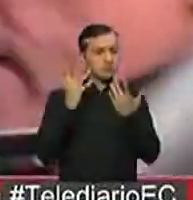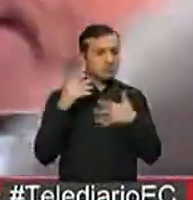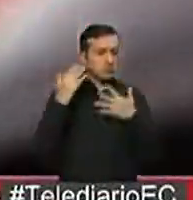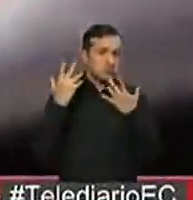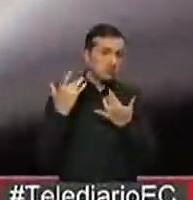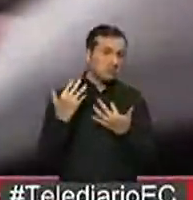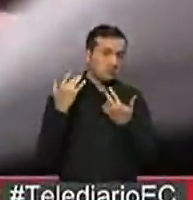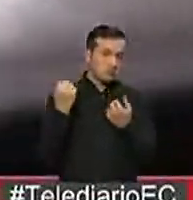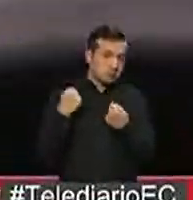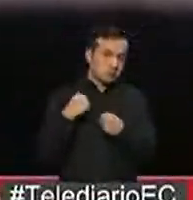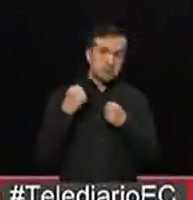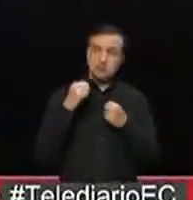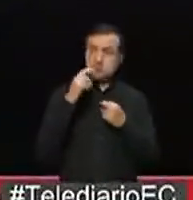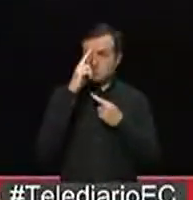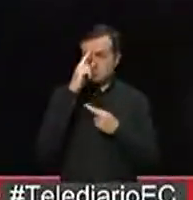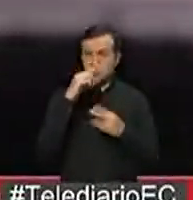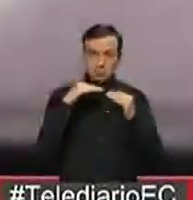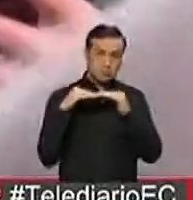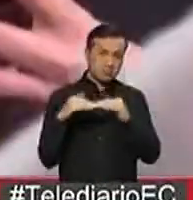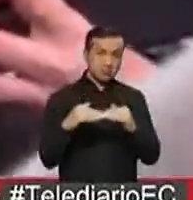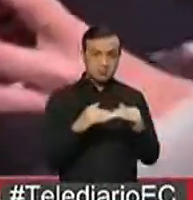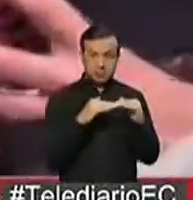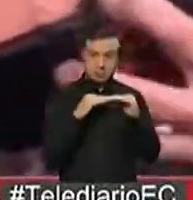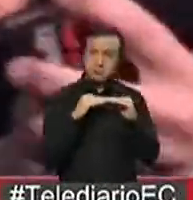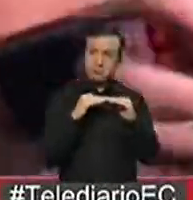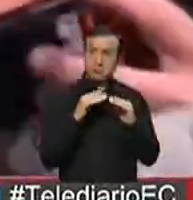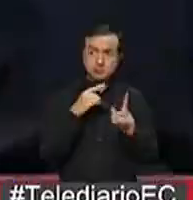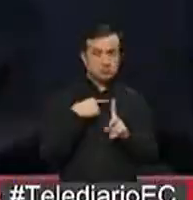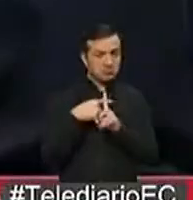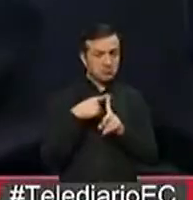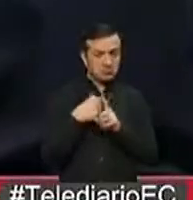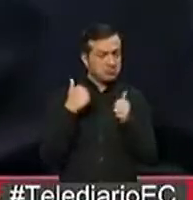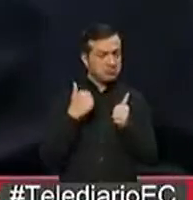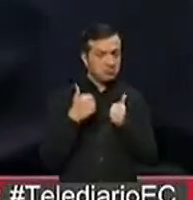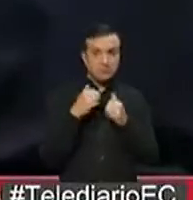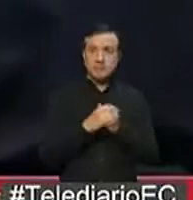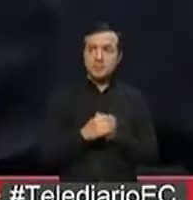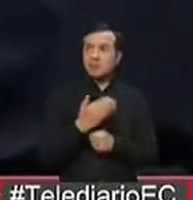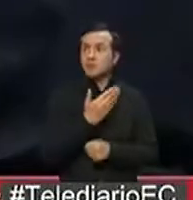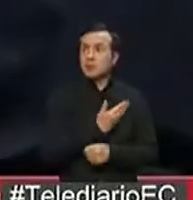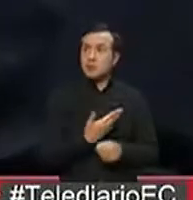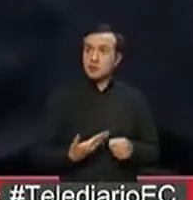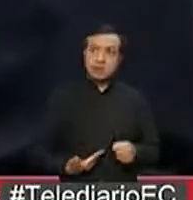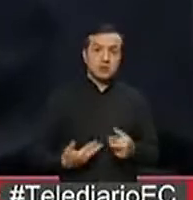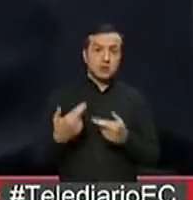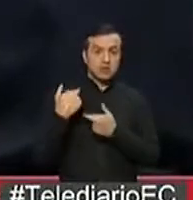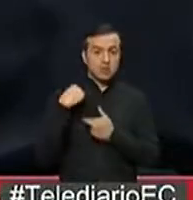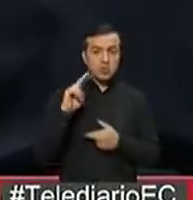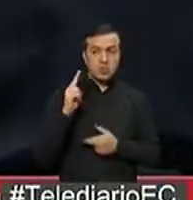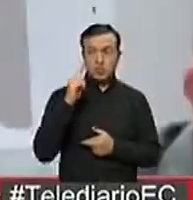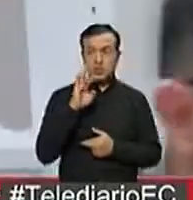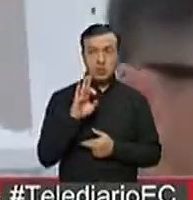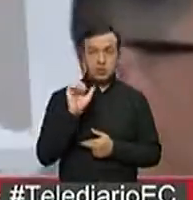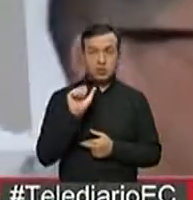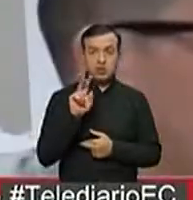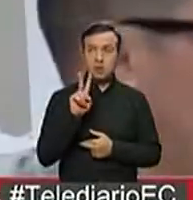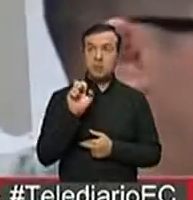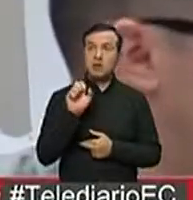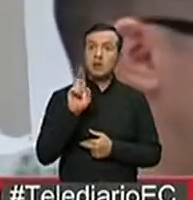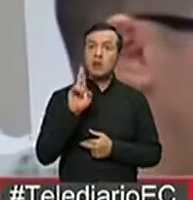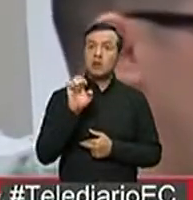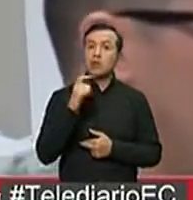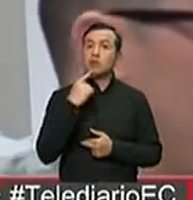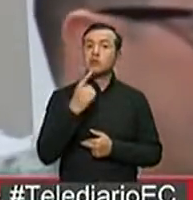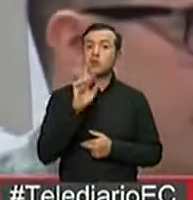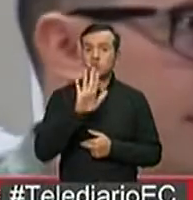esperar. En respeto a democracia y buena onda, para adelante. Al respecto, el presidente en funciones de Uruguay, Tabaré Vázquez, aseguró que su gobierno